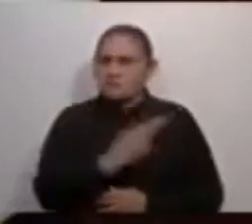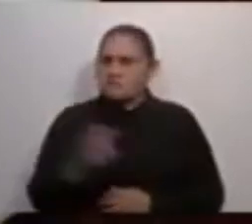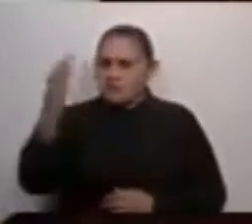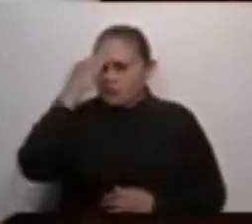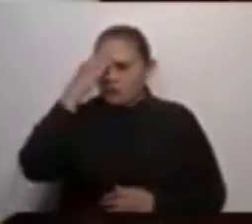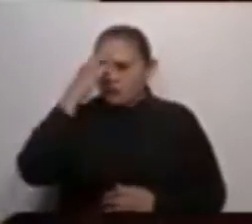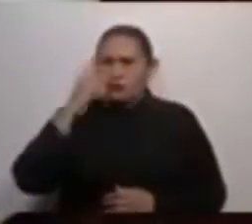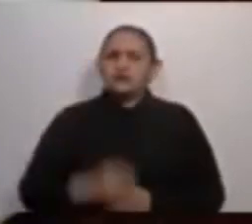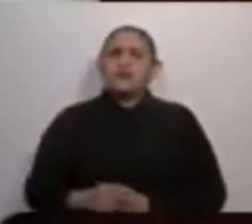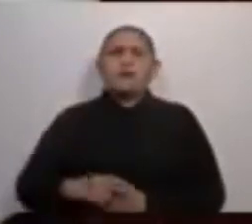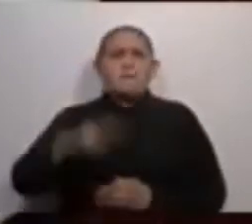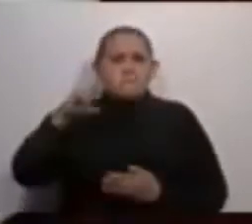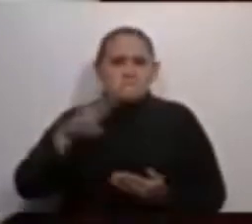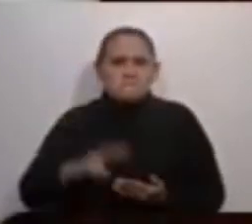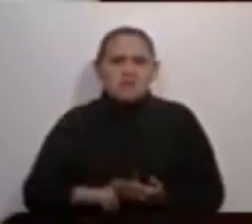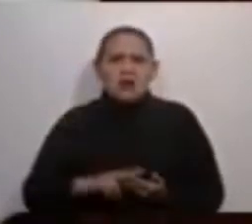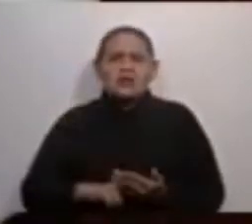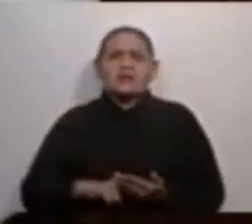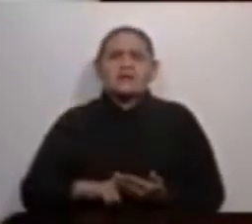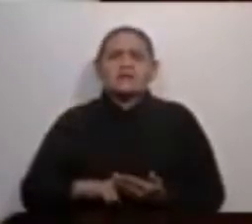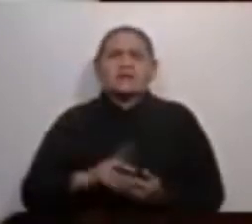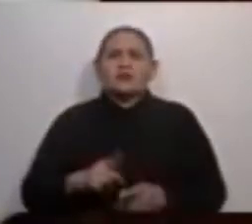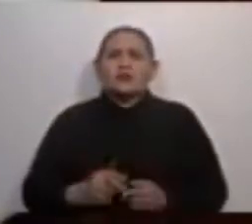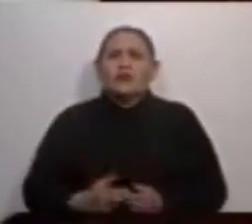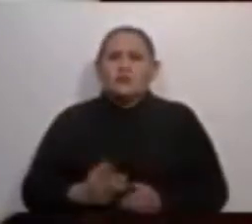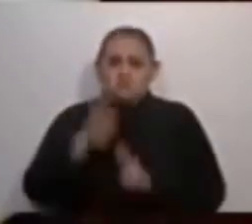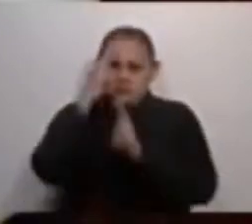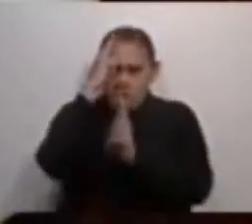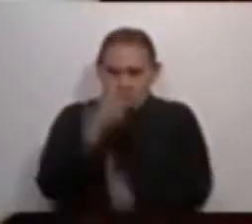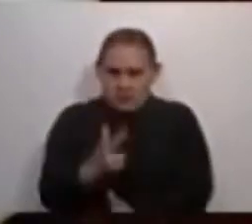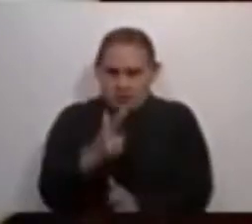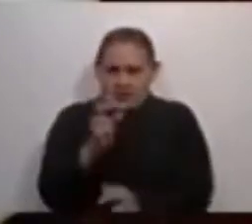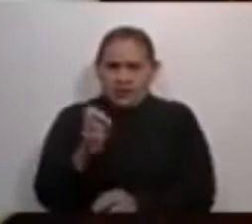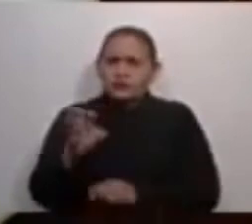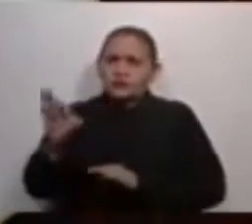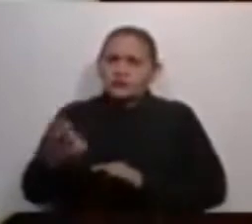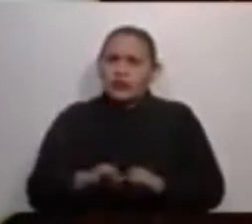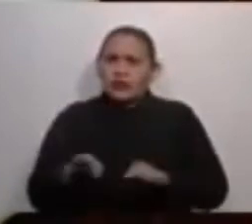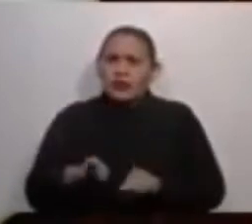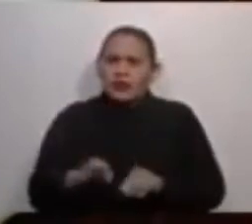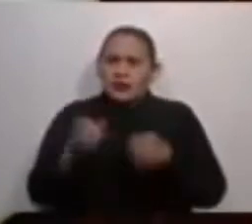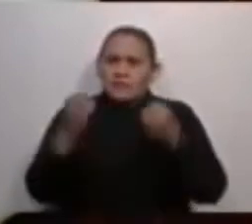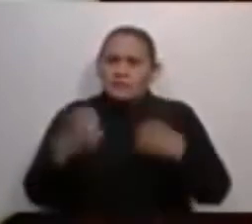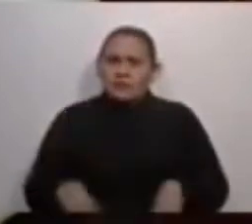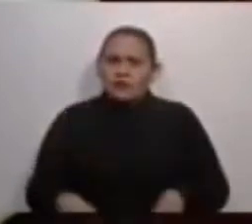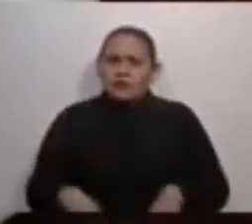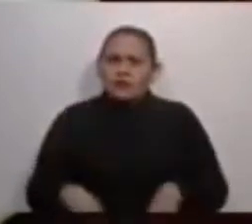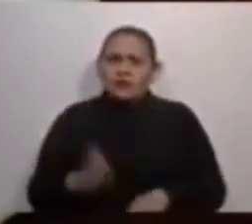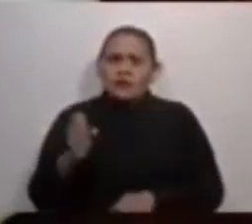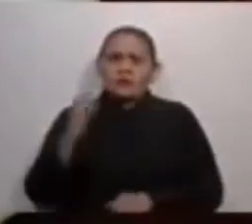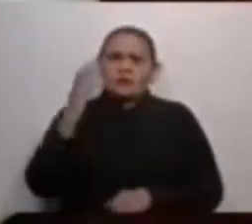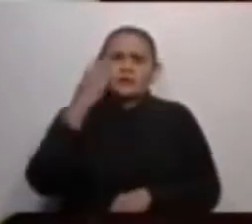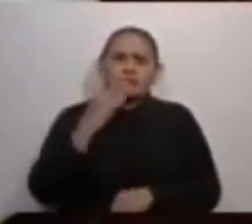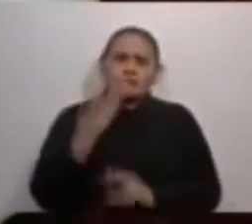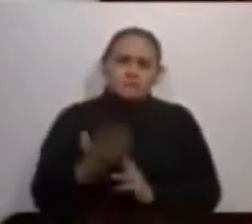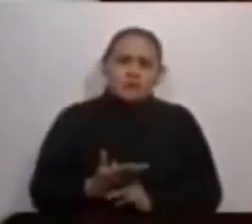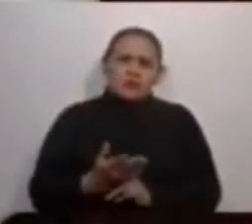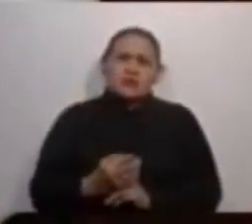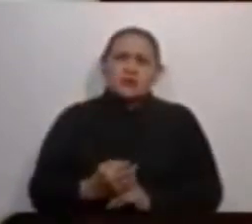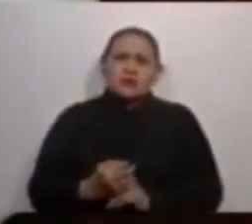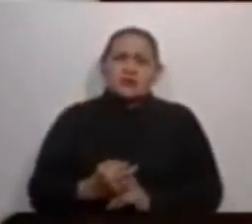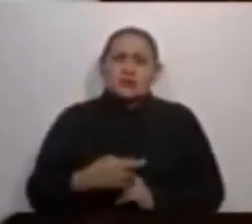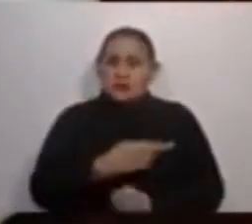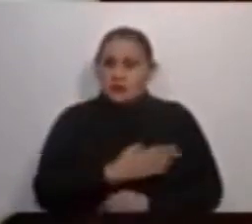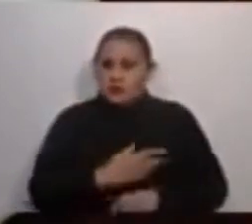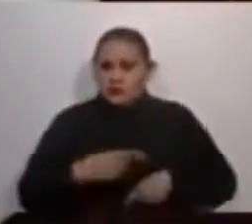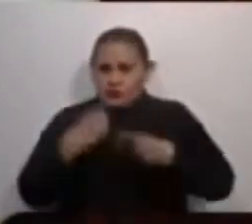valentía. Rindo también un merecido homenaje a aquellos trabajadores que perdieron la vida en este proceso y reitero a sus familias mi